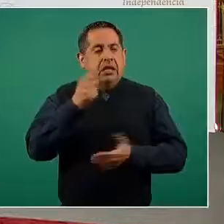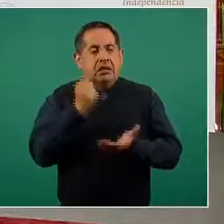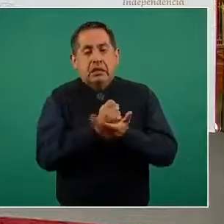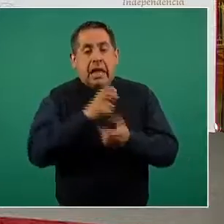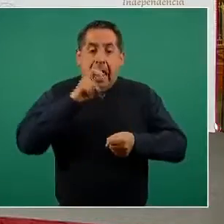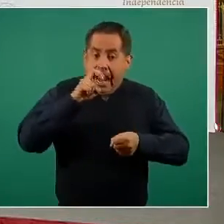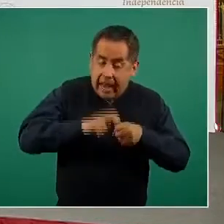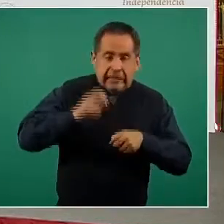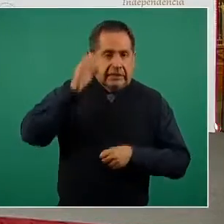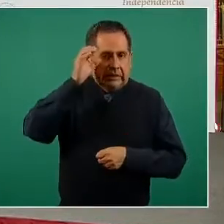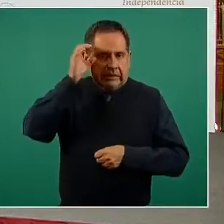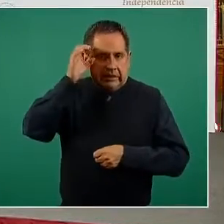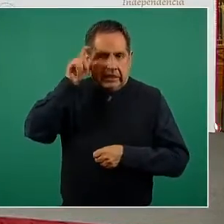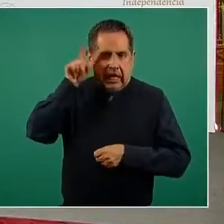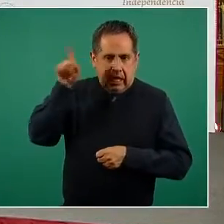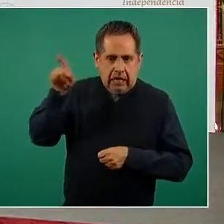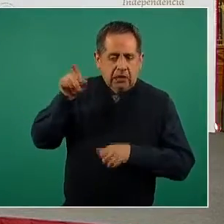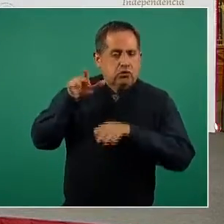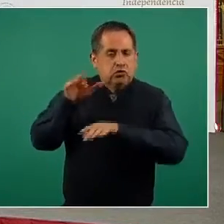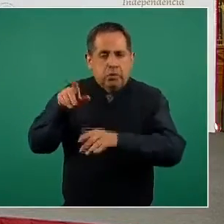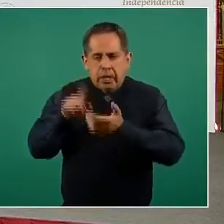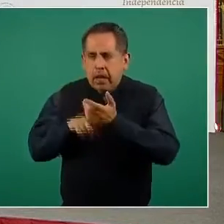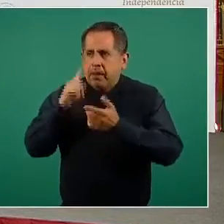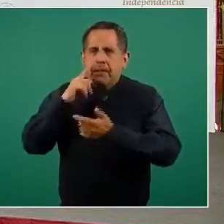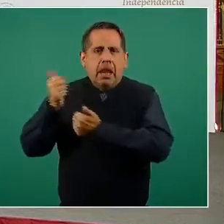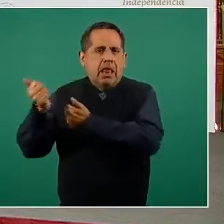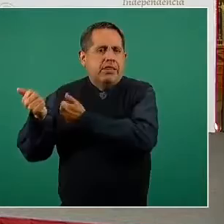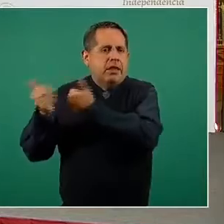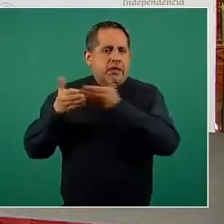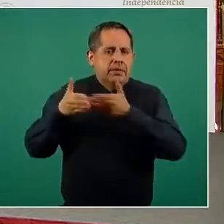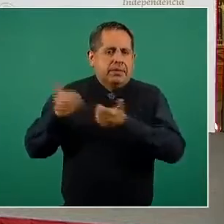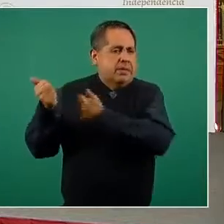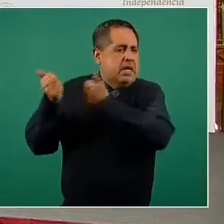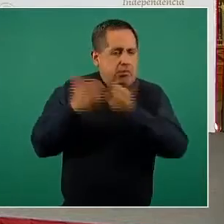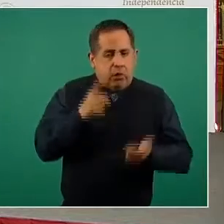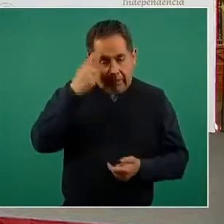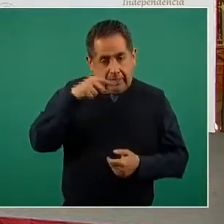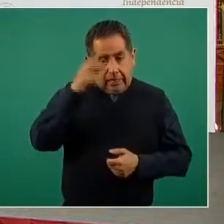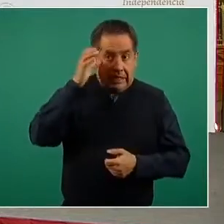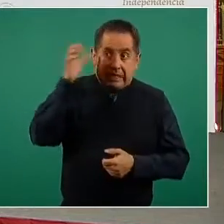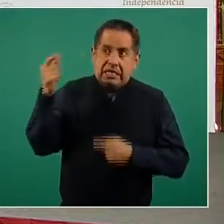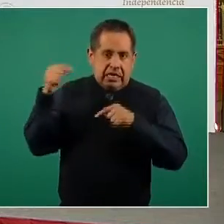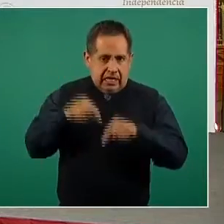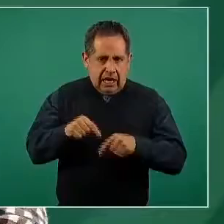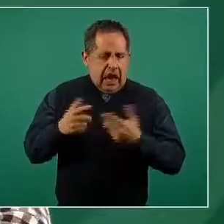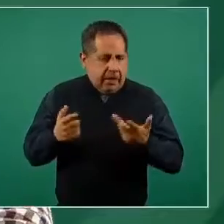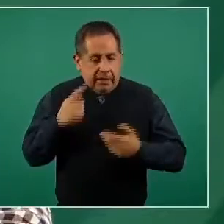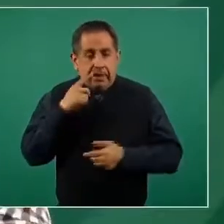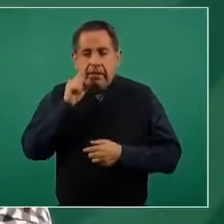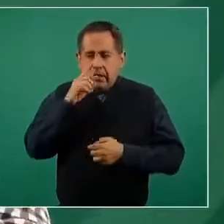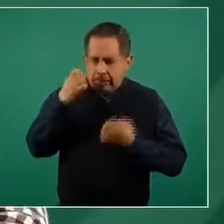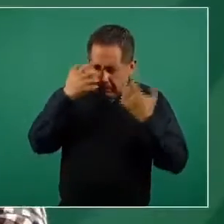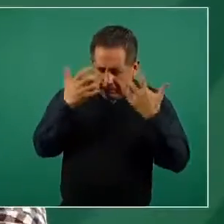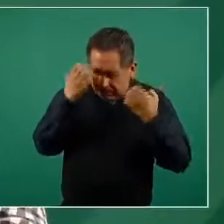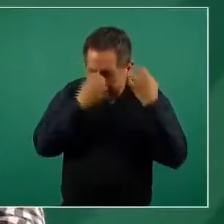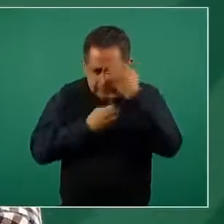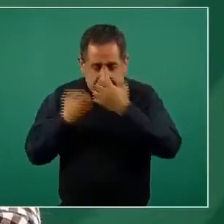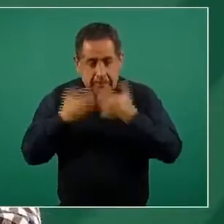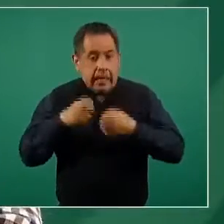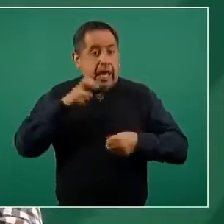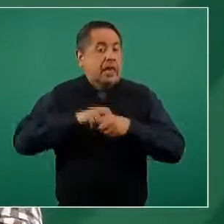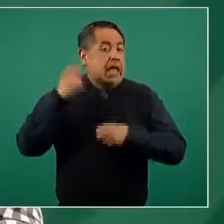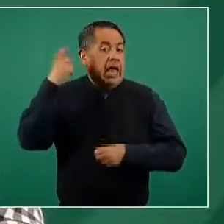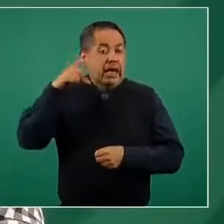en China, de los elementos de transporte en China y también en una planta en México que está en